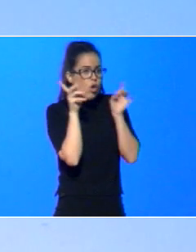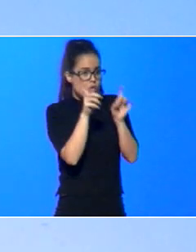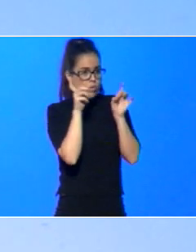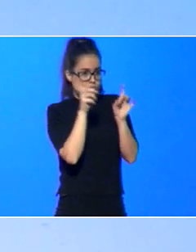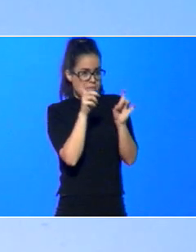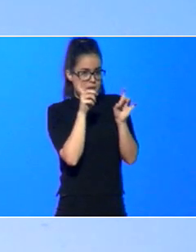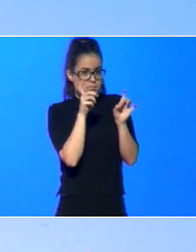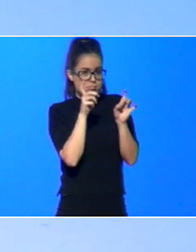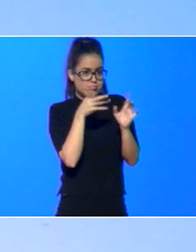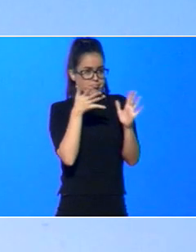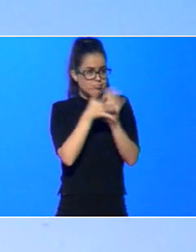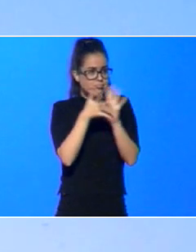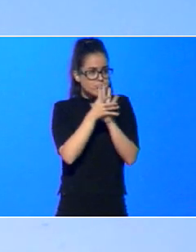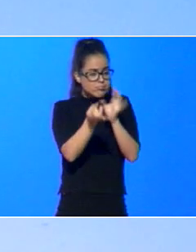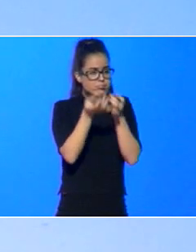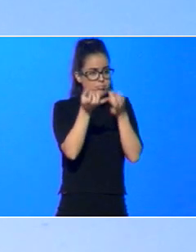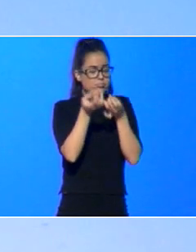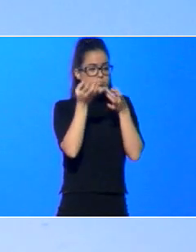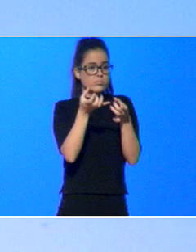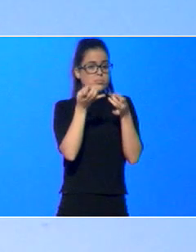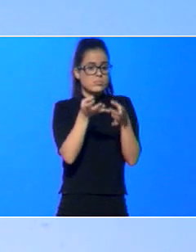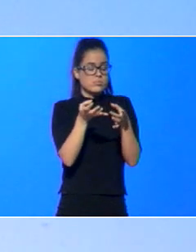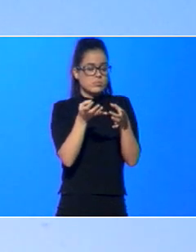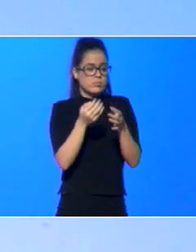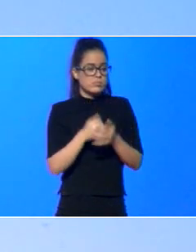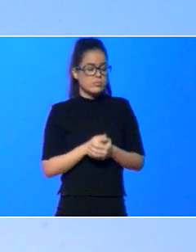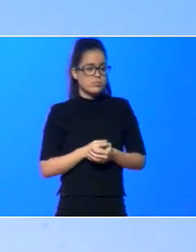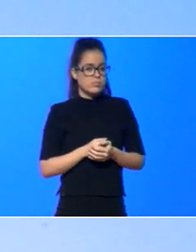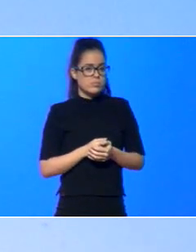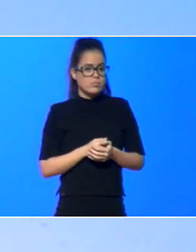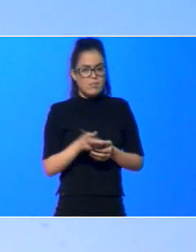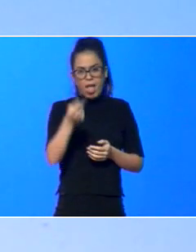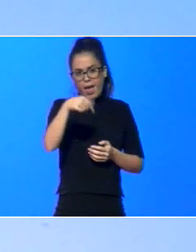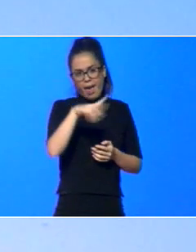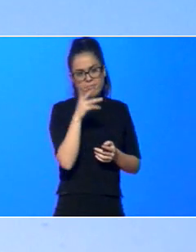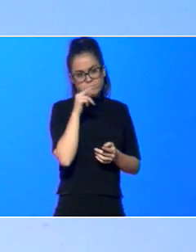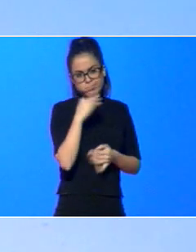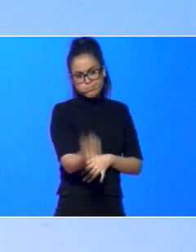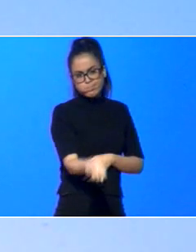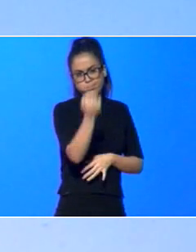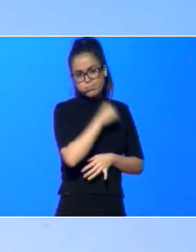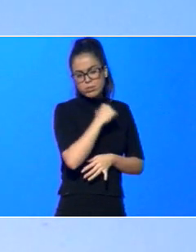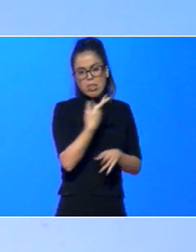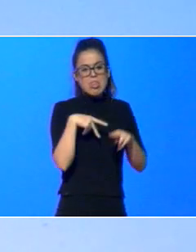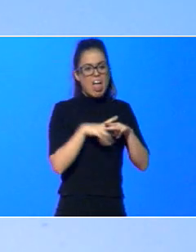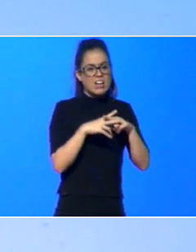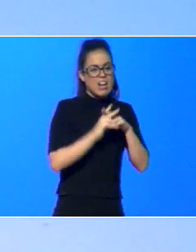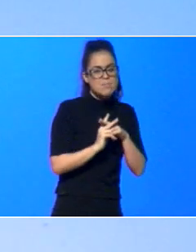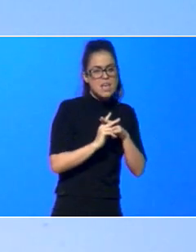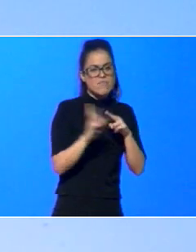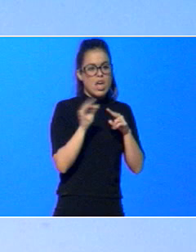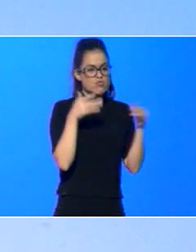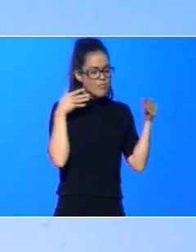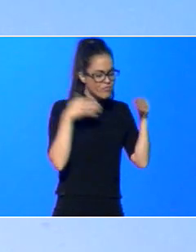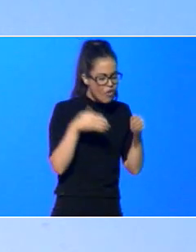que probablemente de pues habrán mucho más que yo no de herramientas y de enfoques incluso no